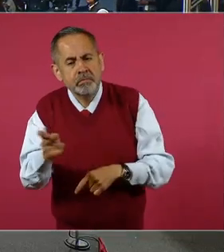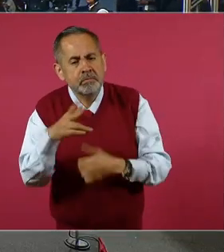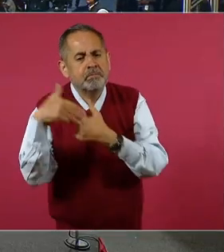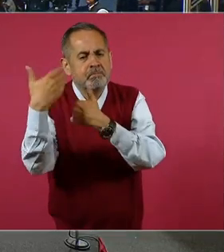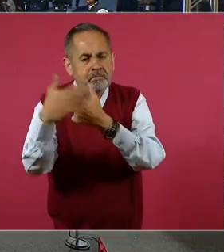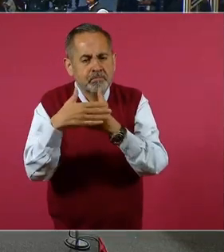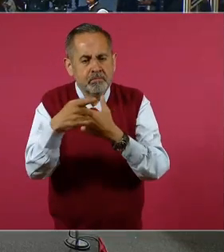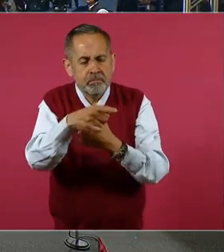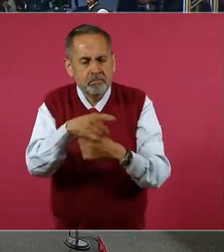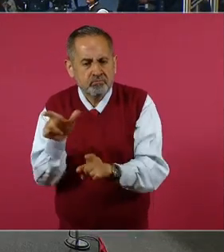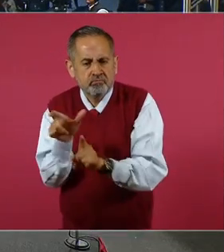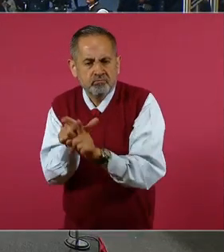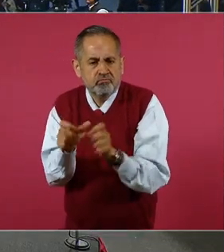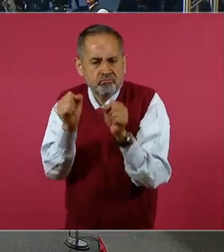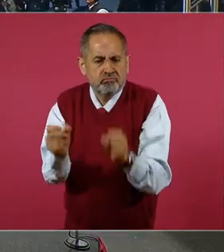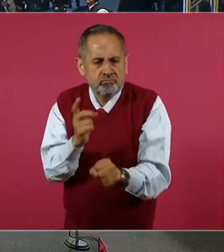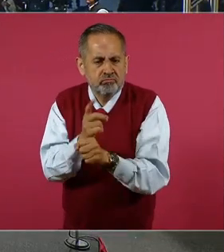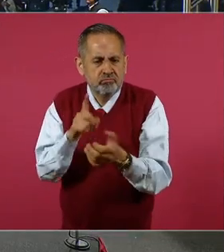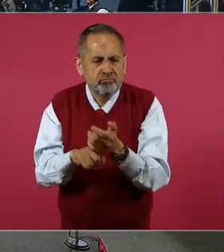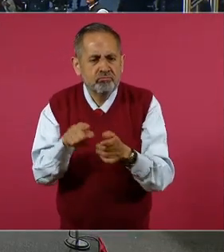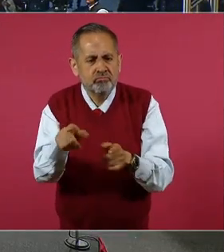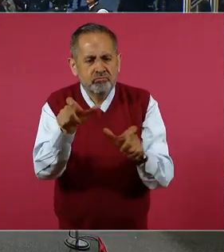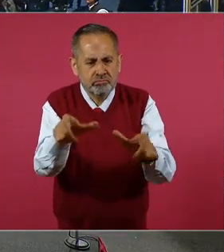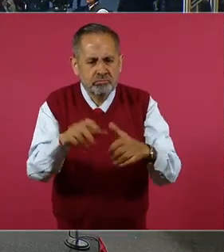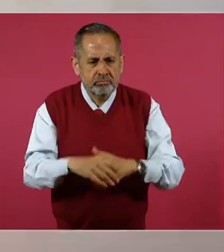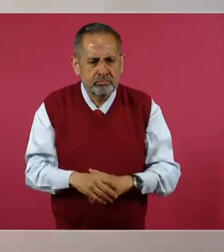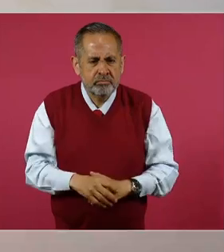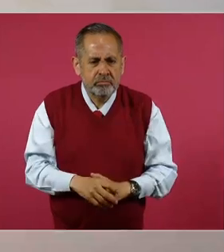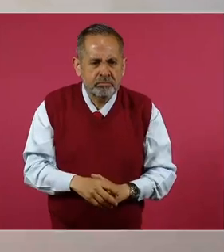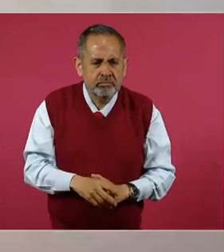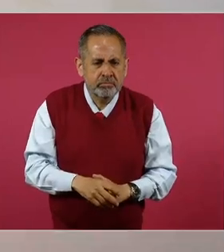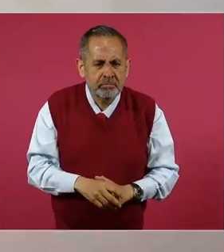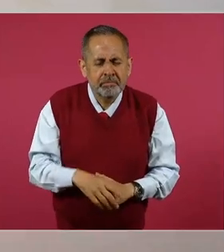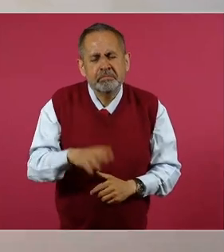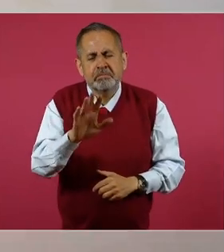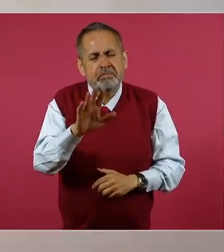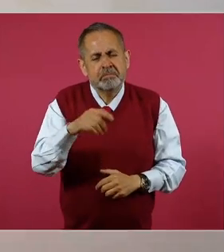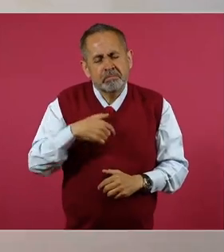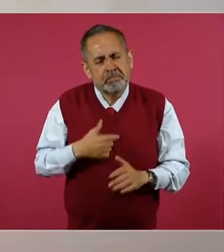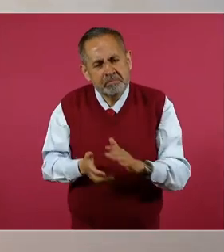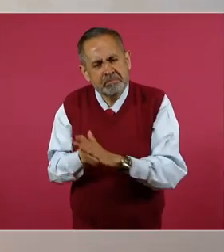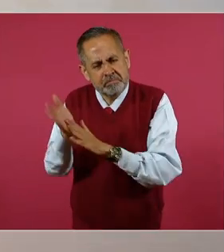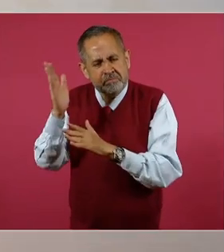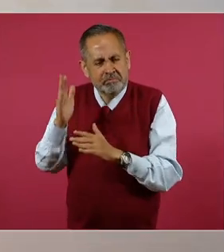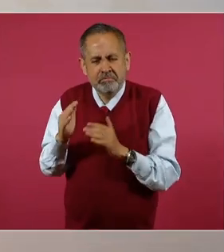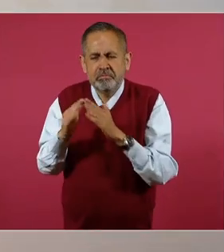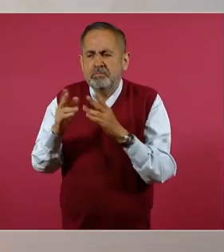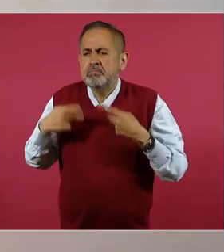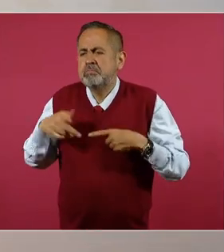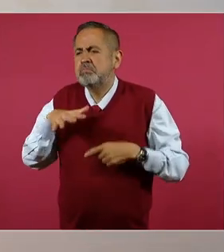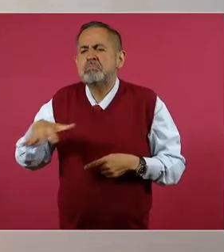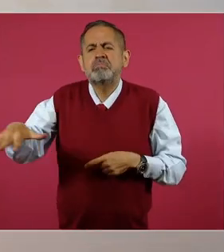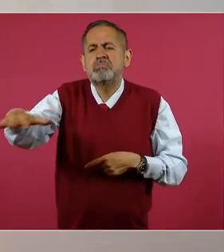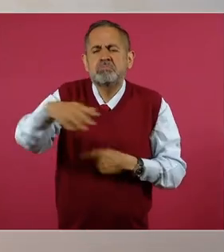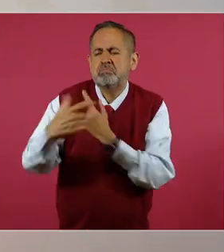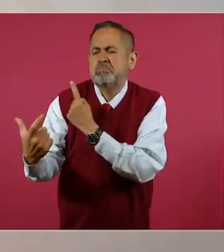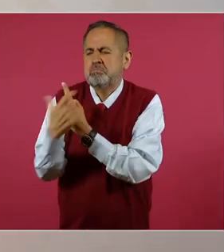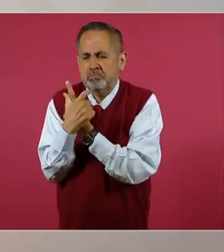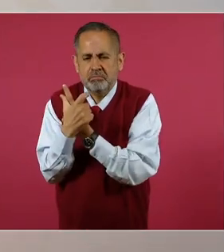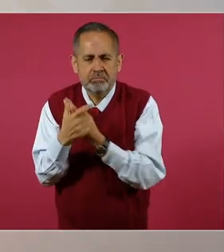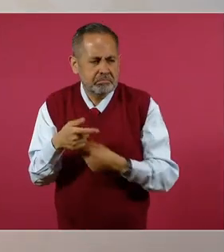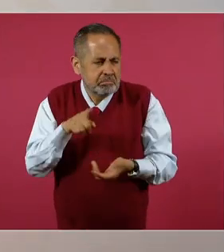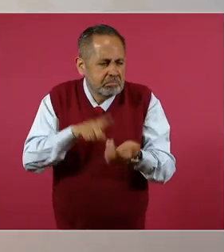se vaya a su quinta? Pues voy a estar ahí y me va a cuidar la gente, pero no temo